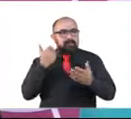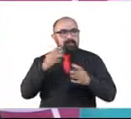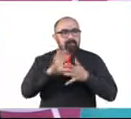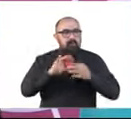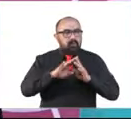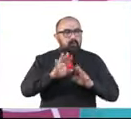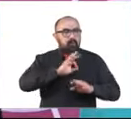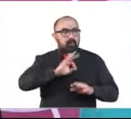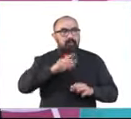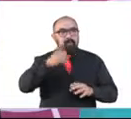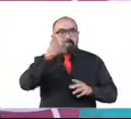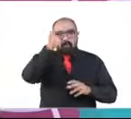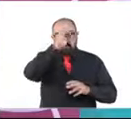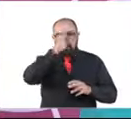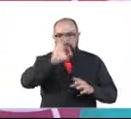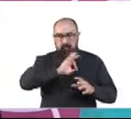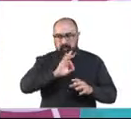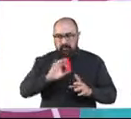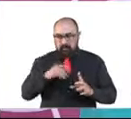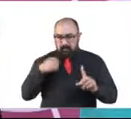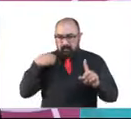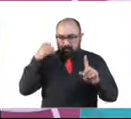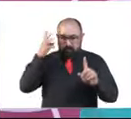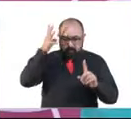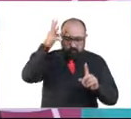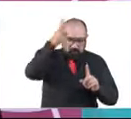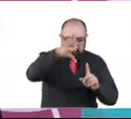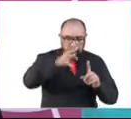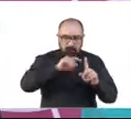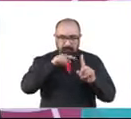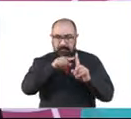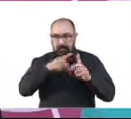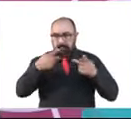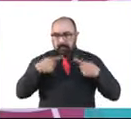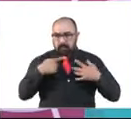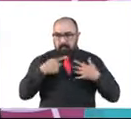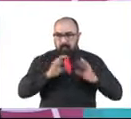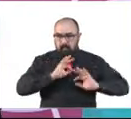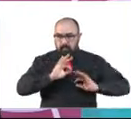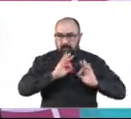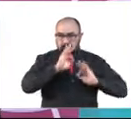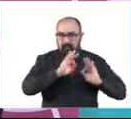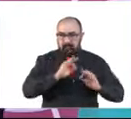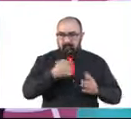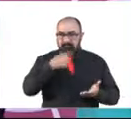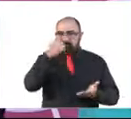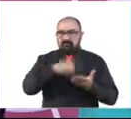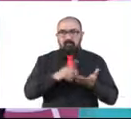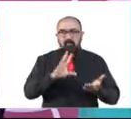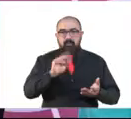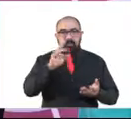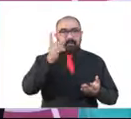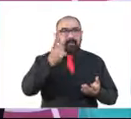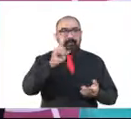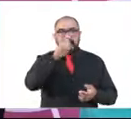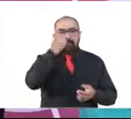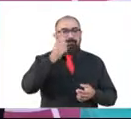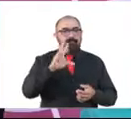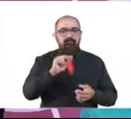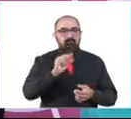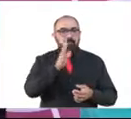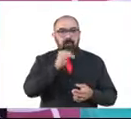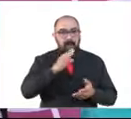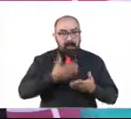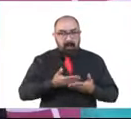en la capacidad de poder alimentar esta población y más. La realidad es que no, y como yo decía, pues ya las condiciones